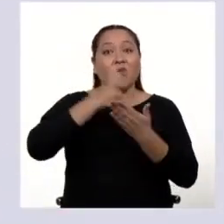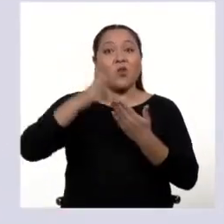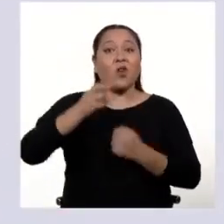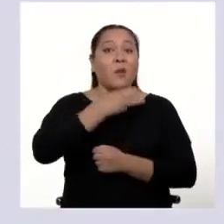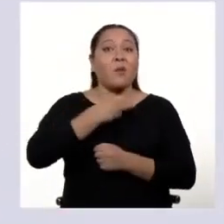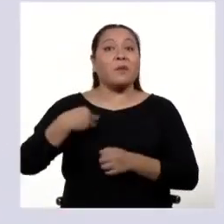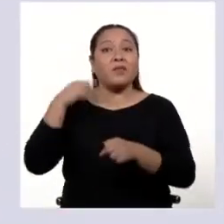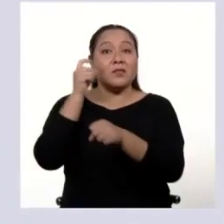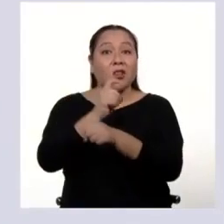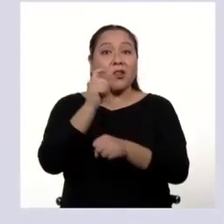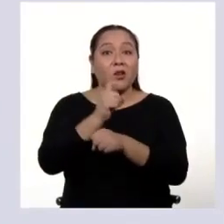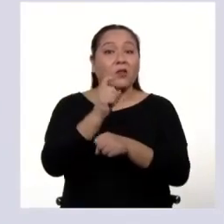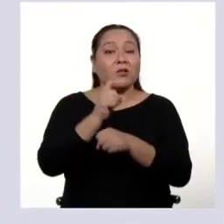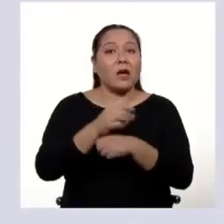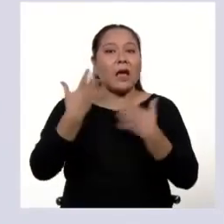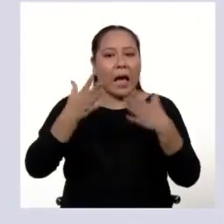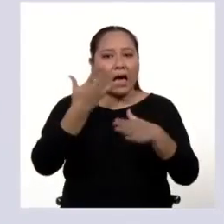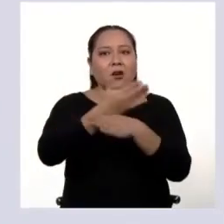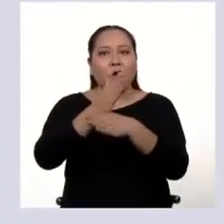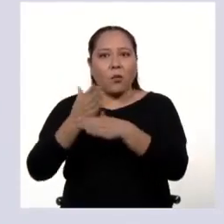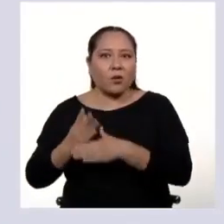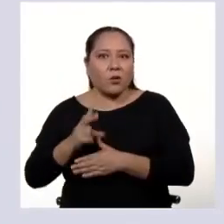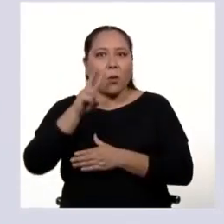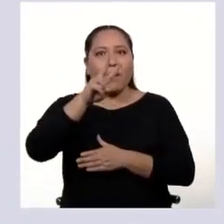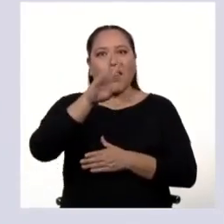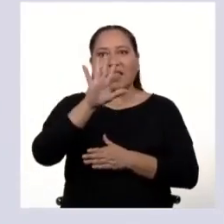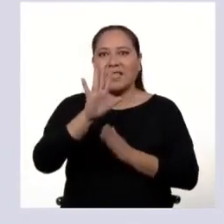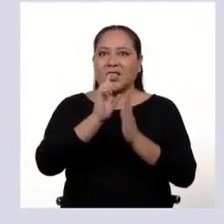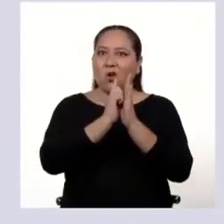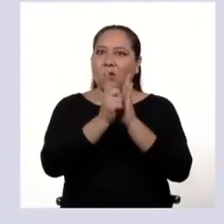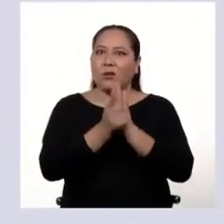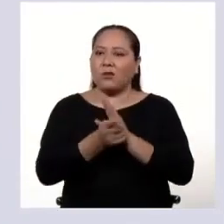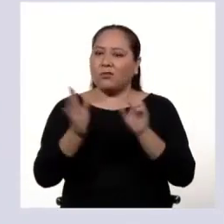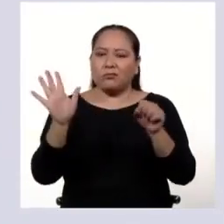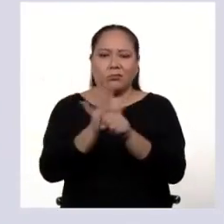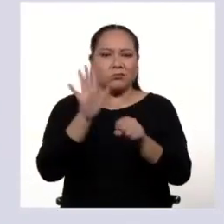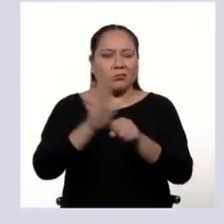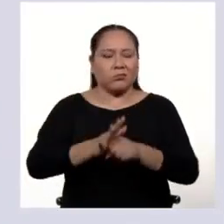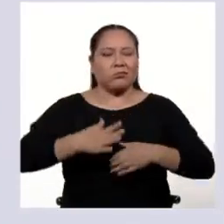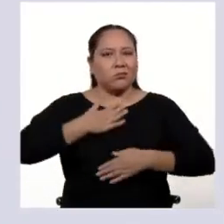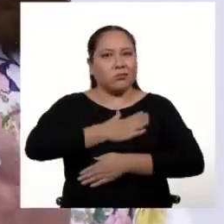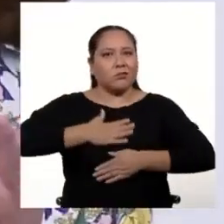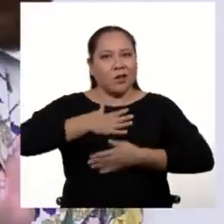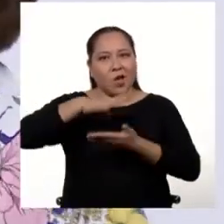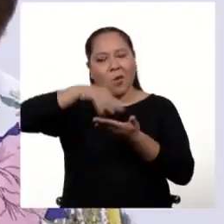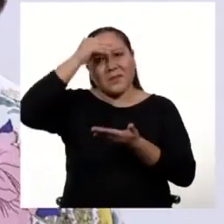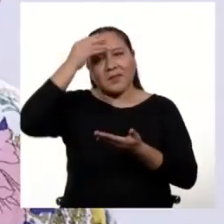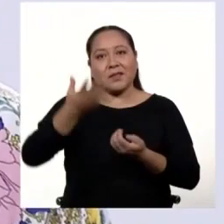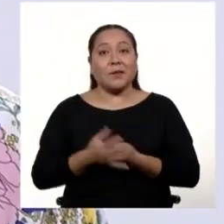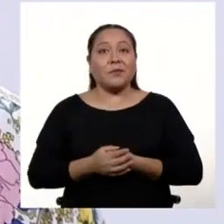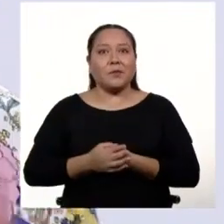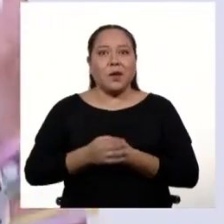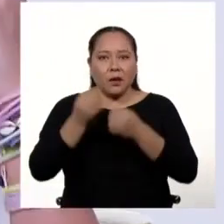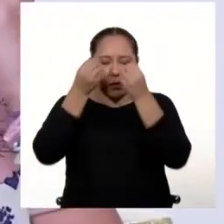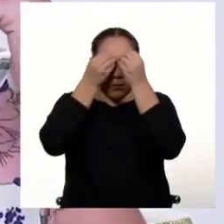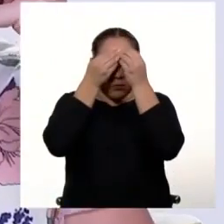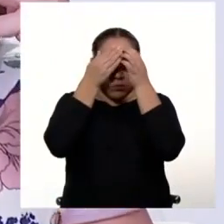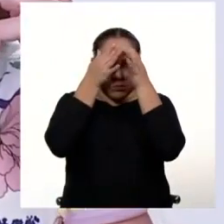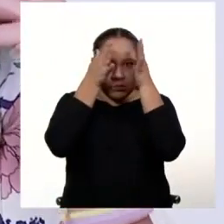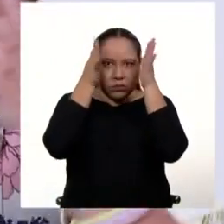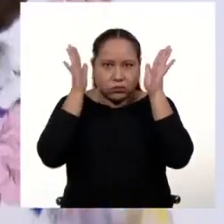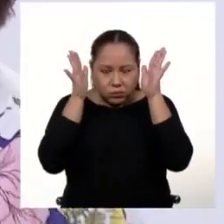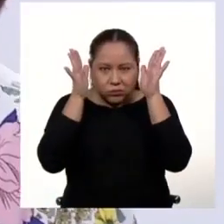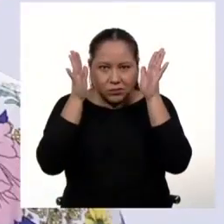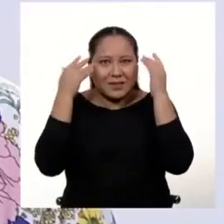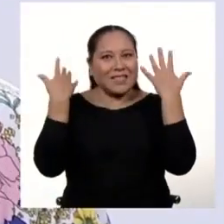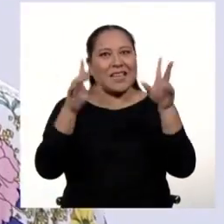del Ministerio de Educación en donde compartiremos 25 minutos llenos de entretenimiento y aprendizaje. Despertemos nuestros sentidos, activemos